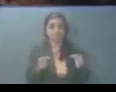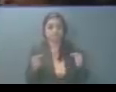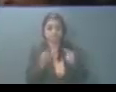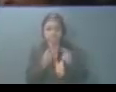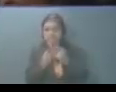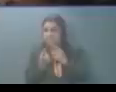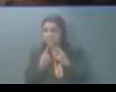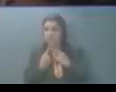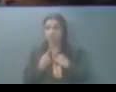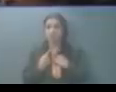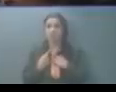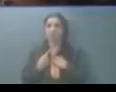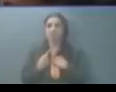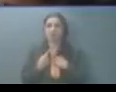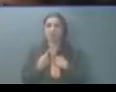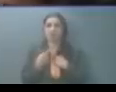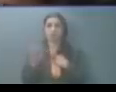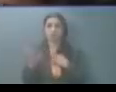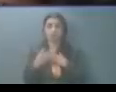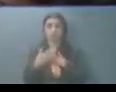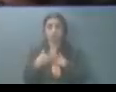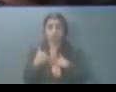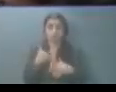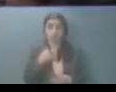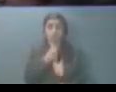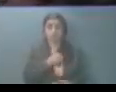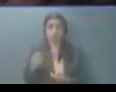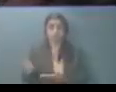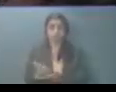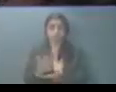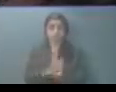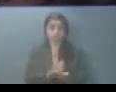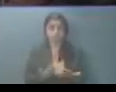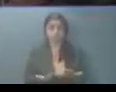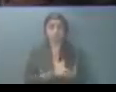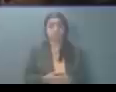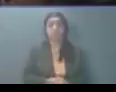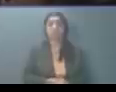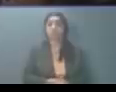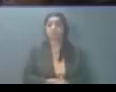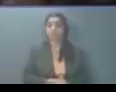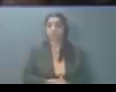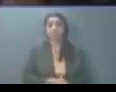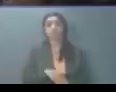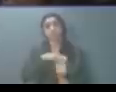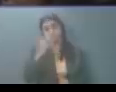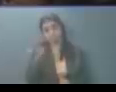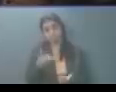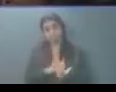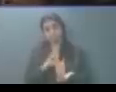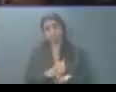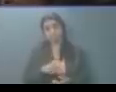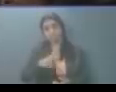sea, no me convocaron a mí como ministro de Hacienda a la Comisión de Hacienda. Y también aprovechamos